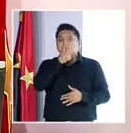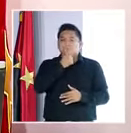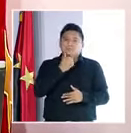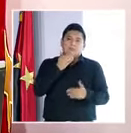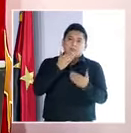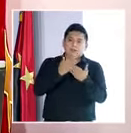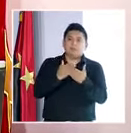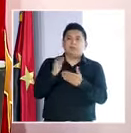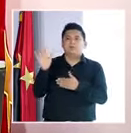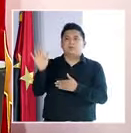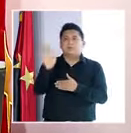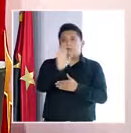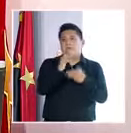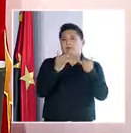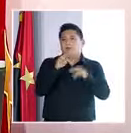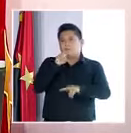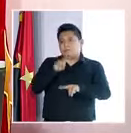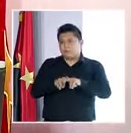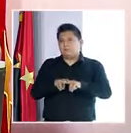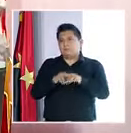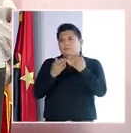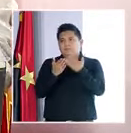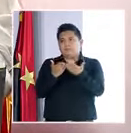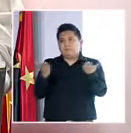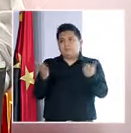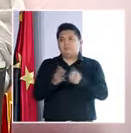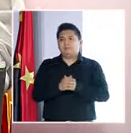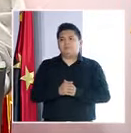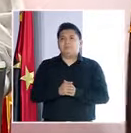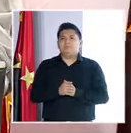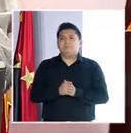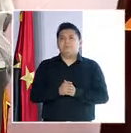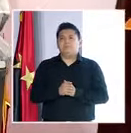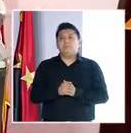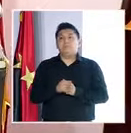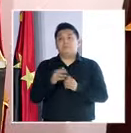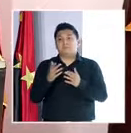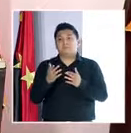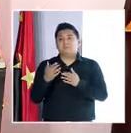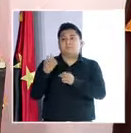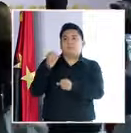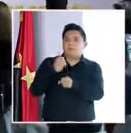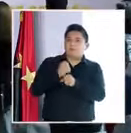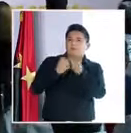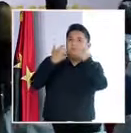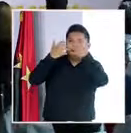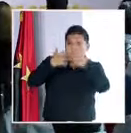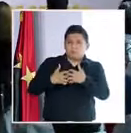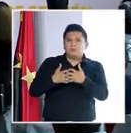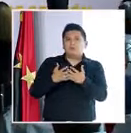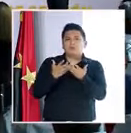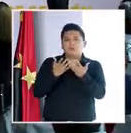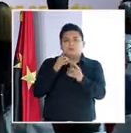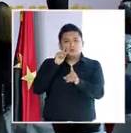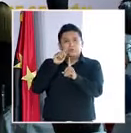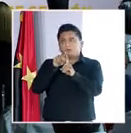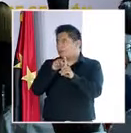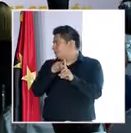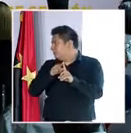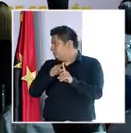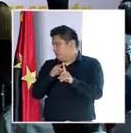todos ustedes por permanecer ahí, donde están ubicados, en el sector de productividad, que tienen los logros